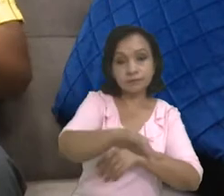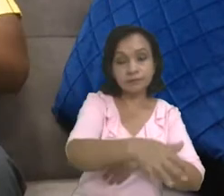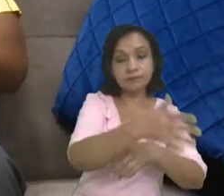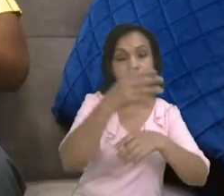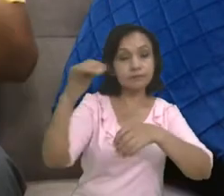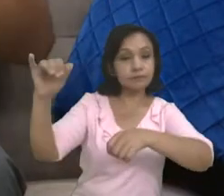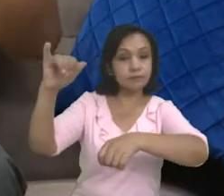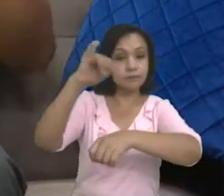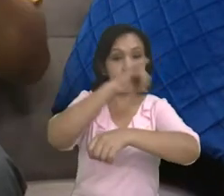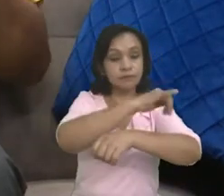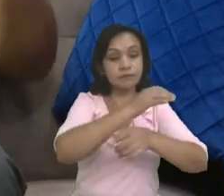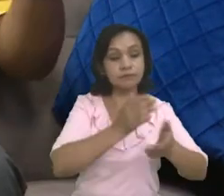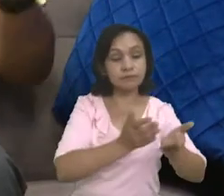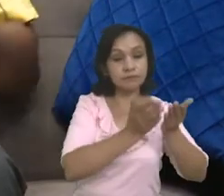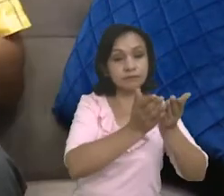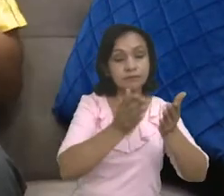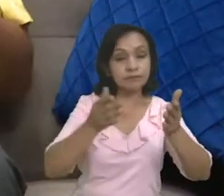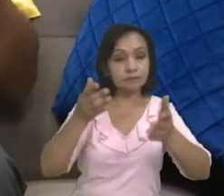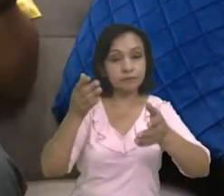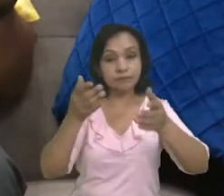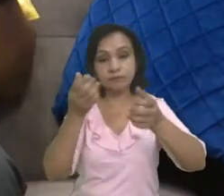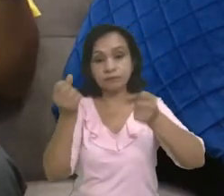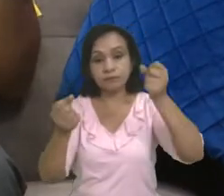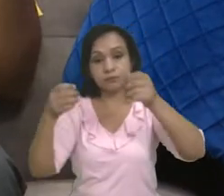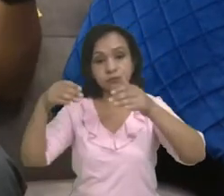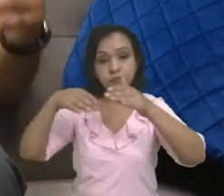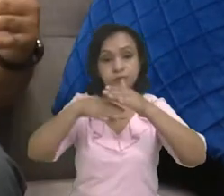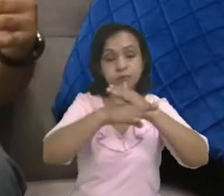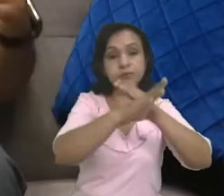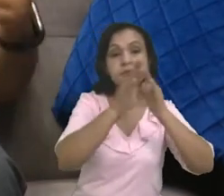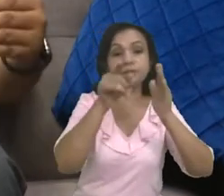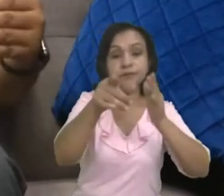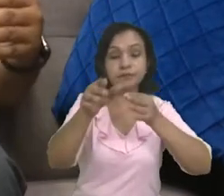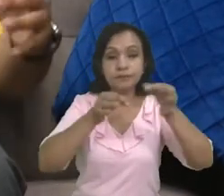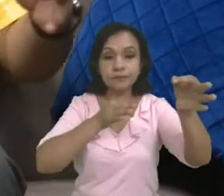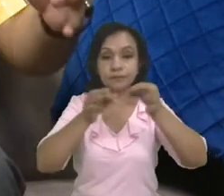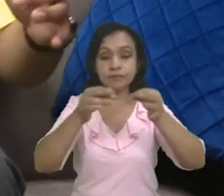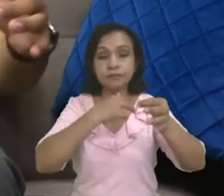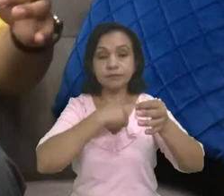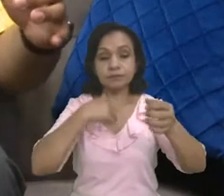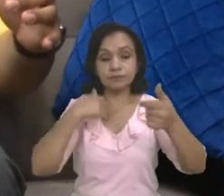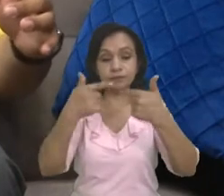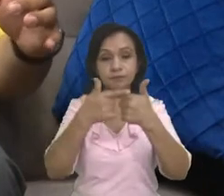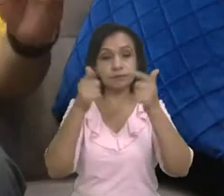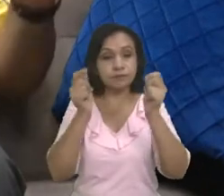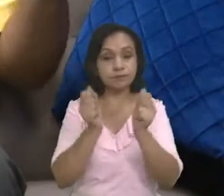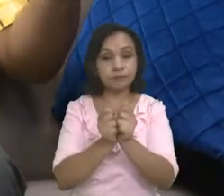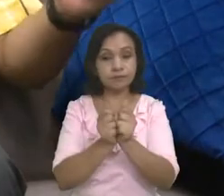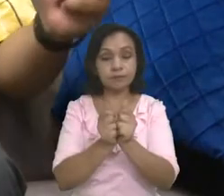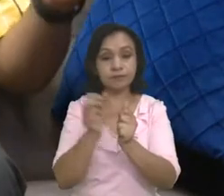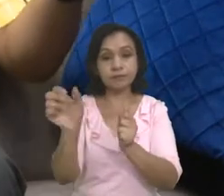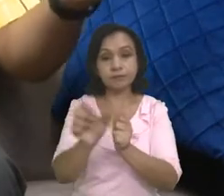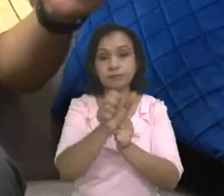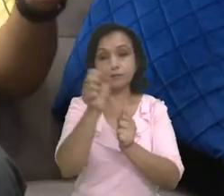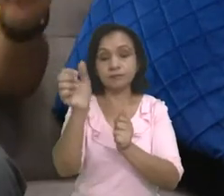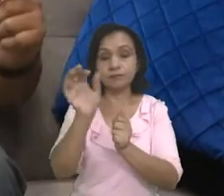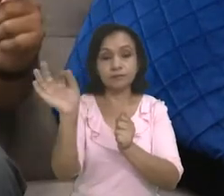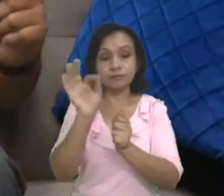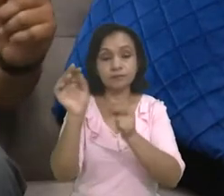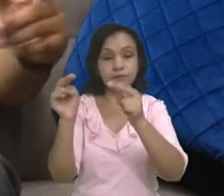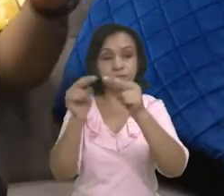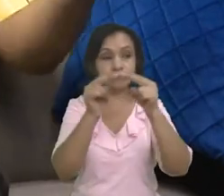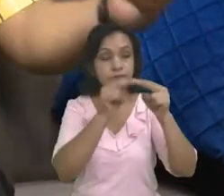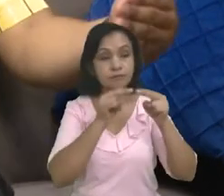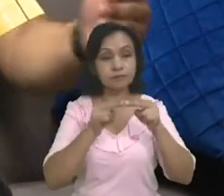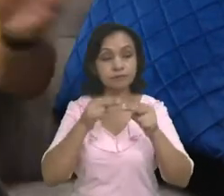esto dentro de la realidad de esa comisión ínter en ciento se dan que usted ha mencionado se ha creado dentro de esa dinámica que otros procesos de articulación se están